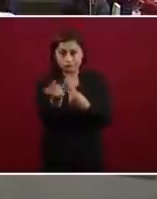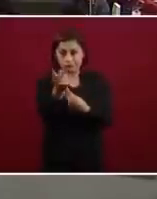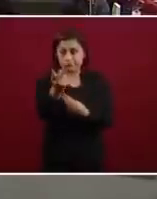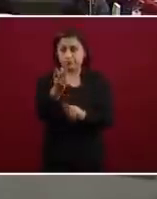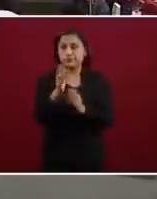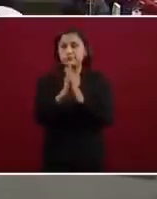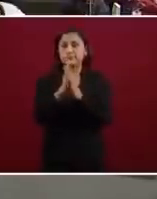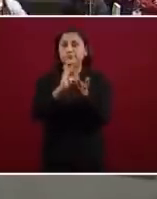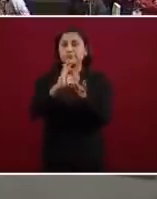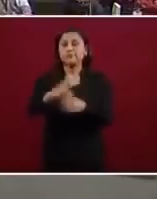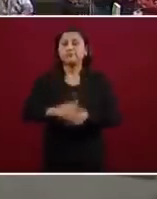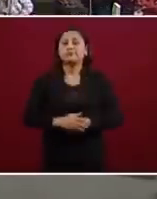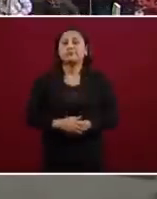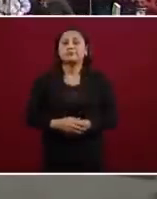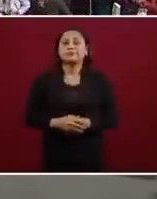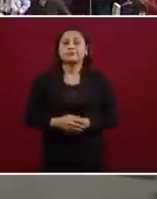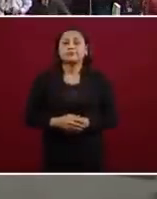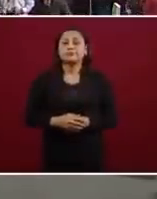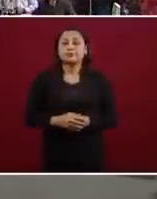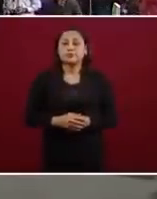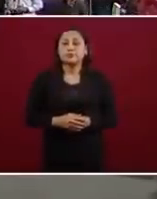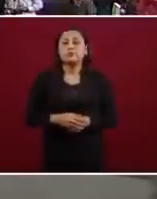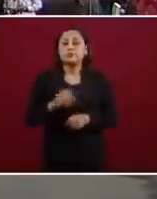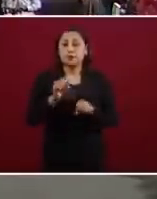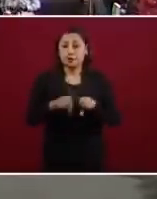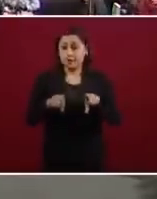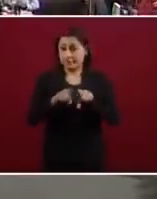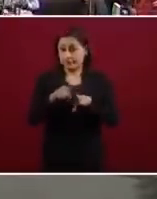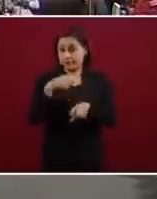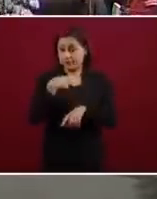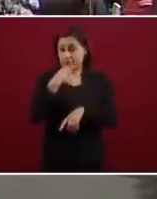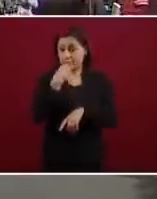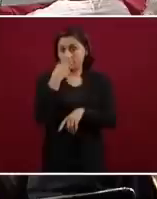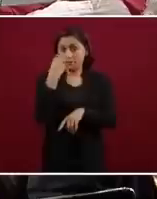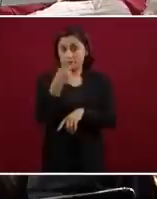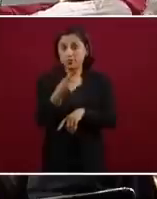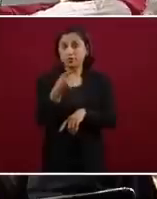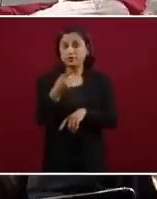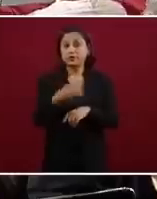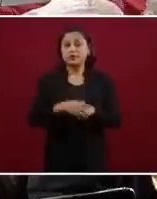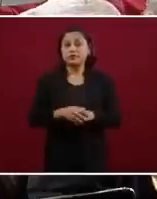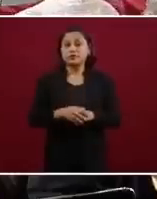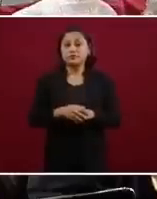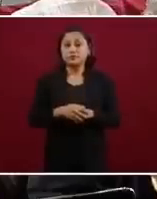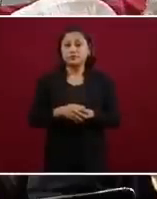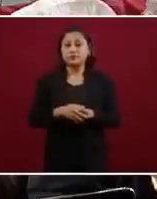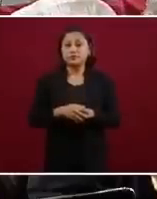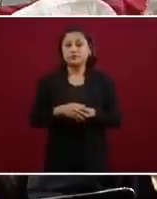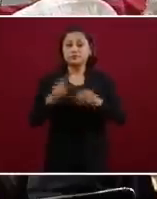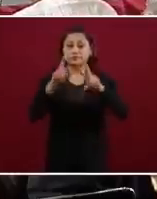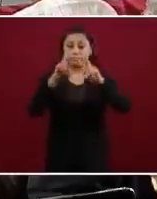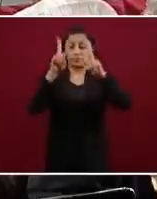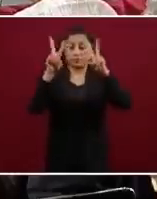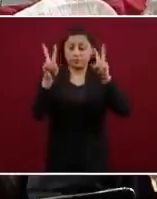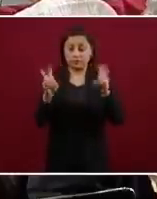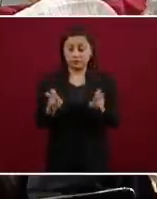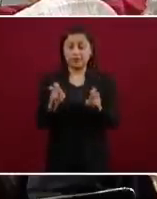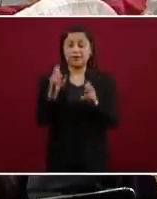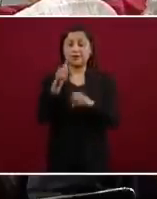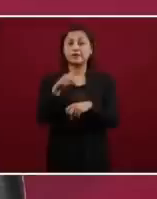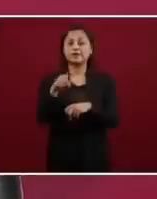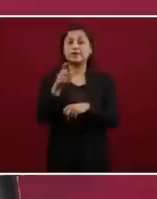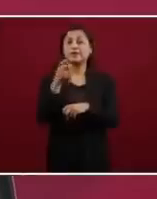Pues le confirmo lo dicho antes, que el tema de transferencia de tecnología es un tema de cooperación, es un